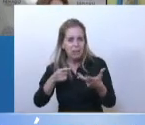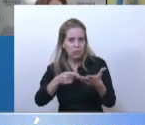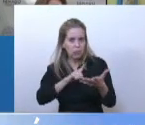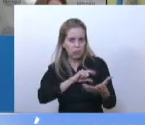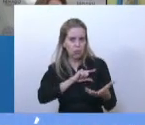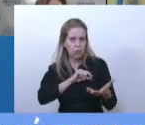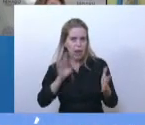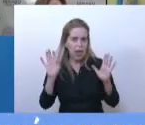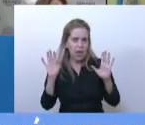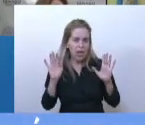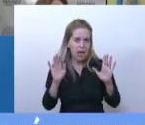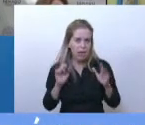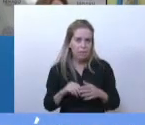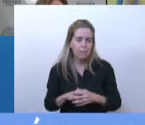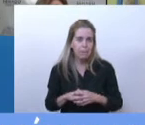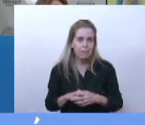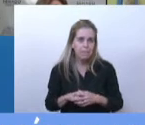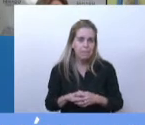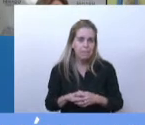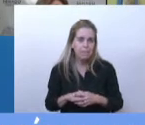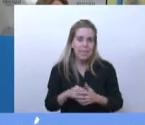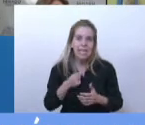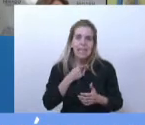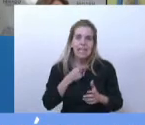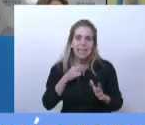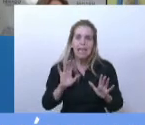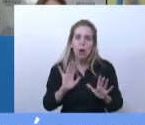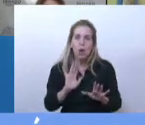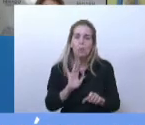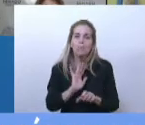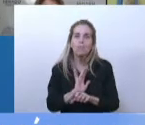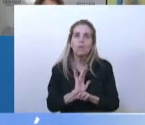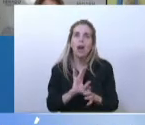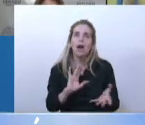y quiero con un espíritu de